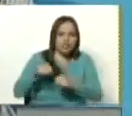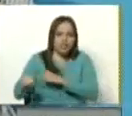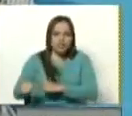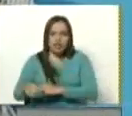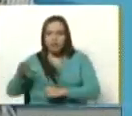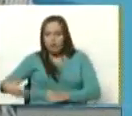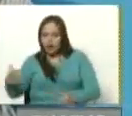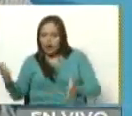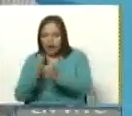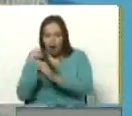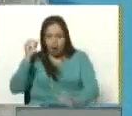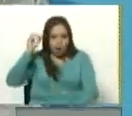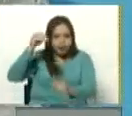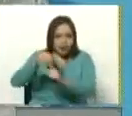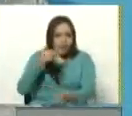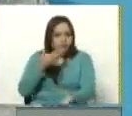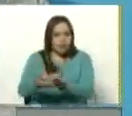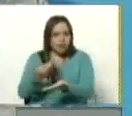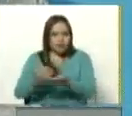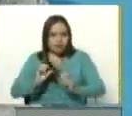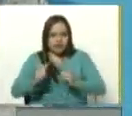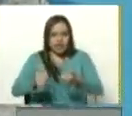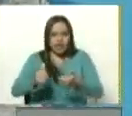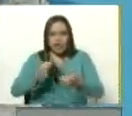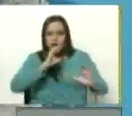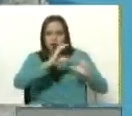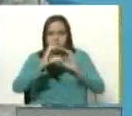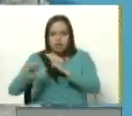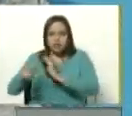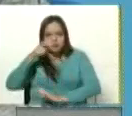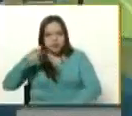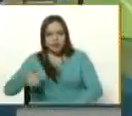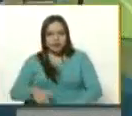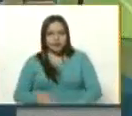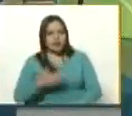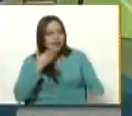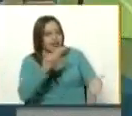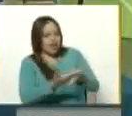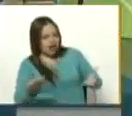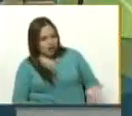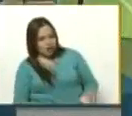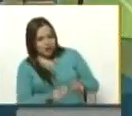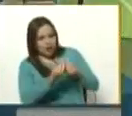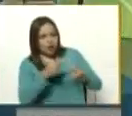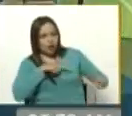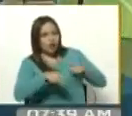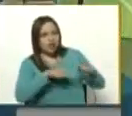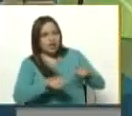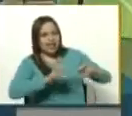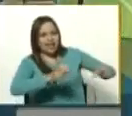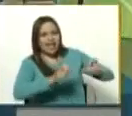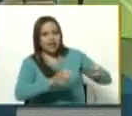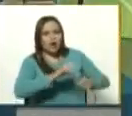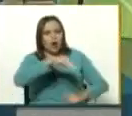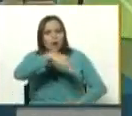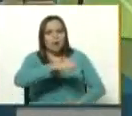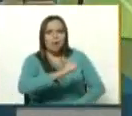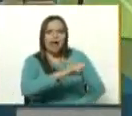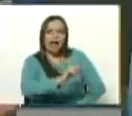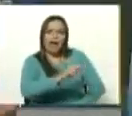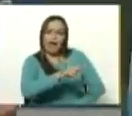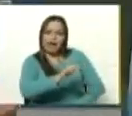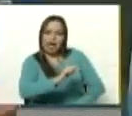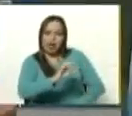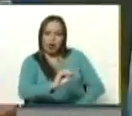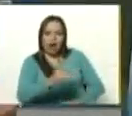alcanzar los objetivos que nos planteamos desde la comunicación popular. Gracias por acompañarnos. Gracias, Rafael Fernández Soto, coordinador de Radio Macarao 100.3 FM.